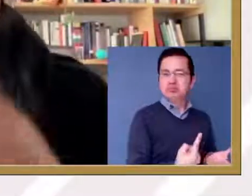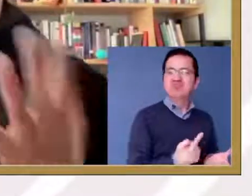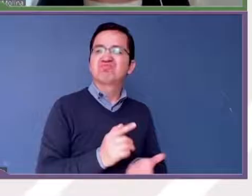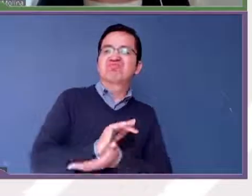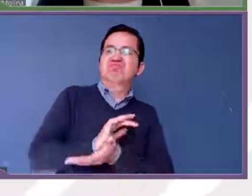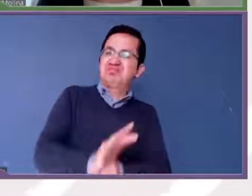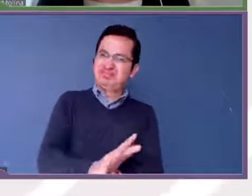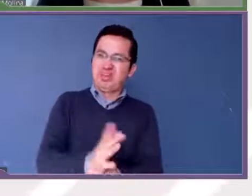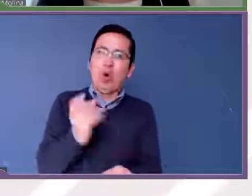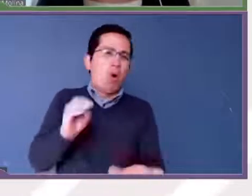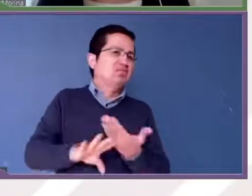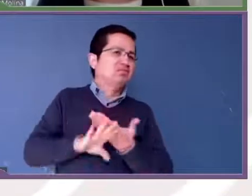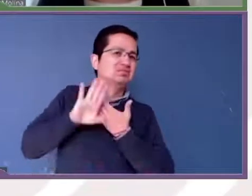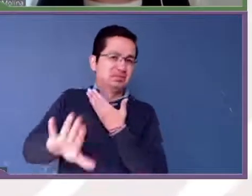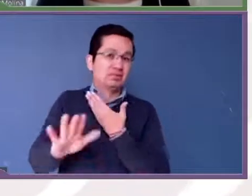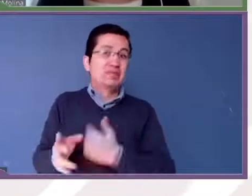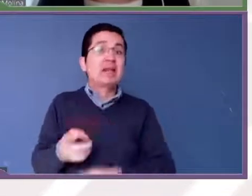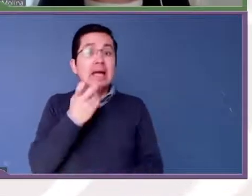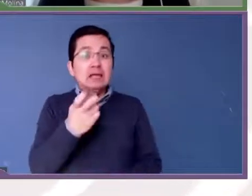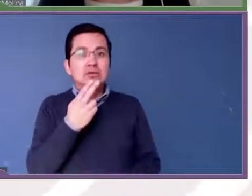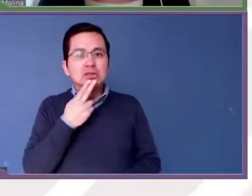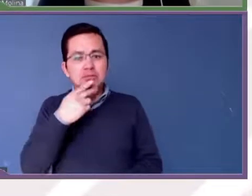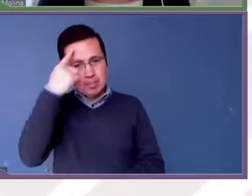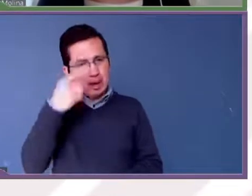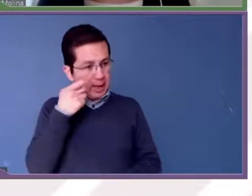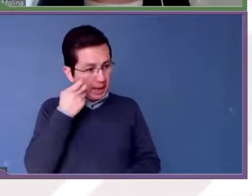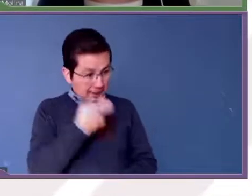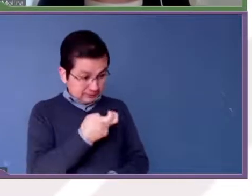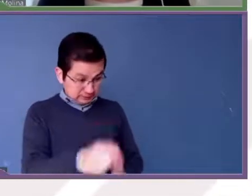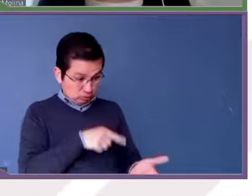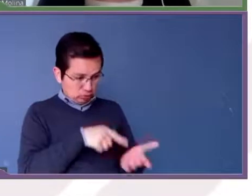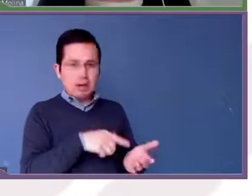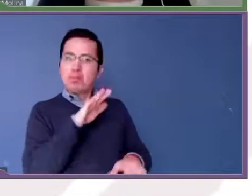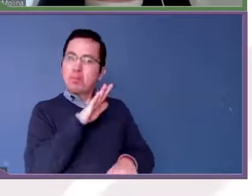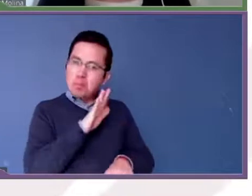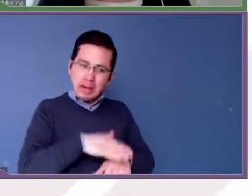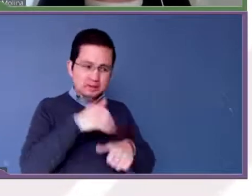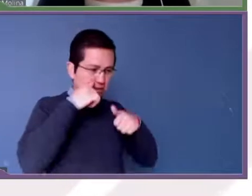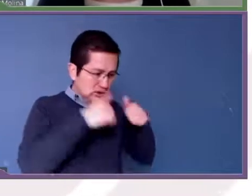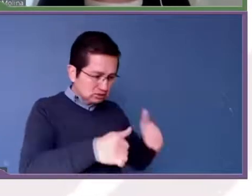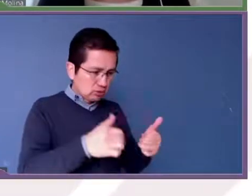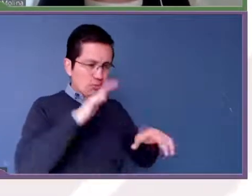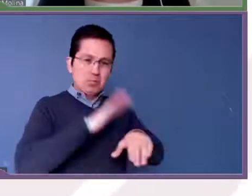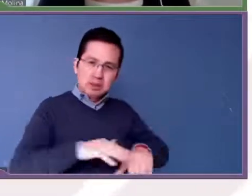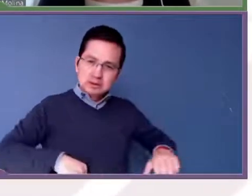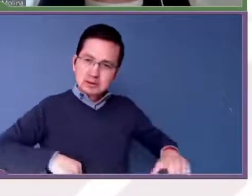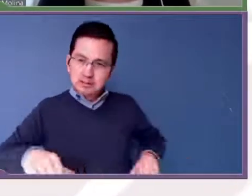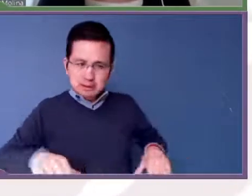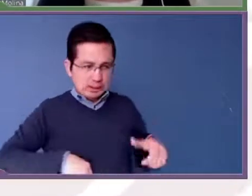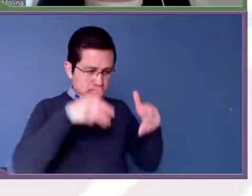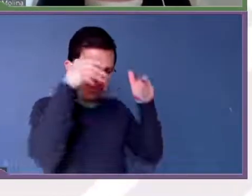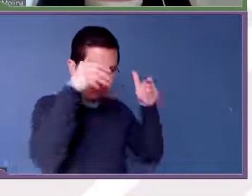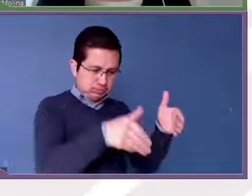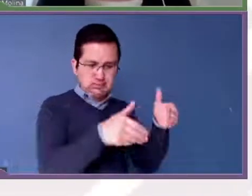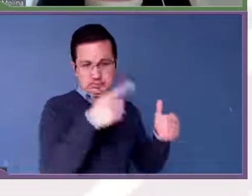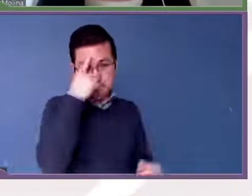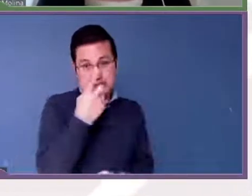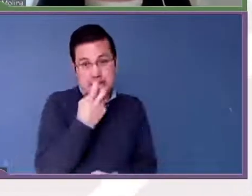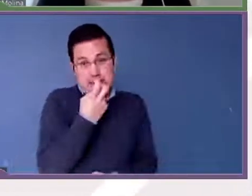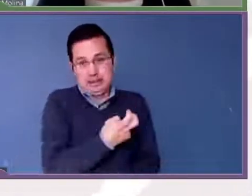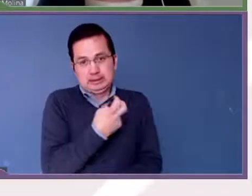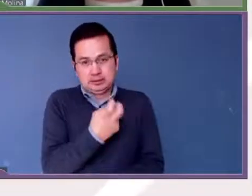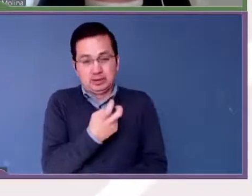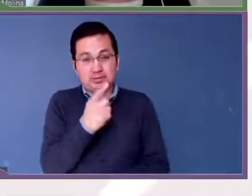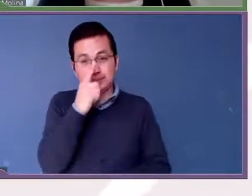también redirigir los esfuerzos de la política pública y la agenda en ese sentido, más hacia como